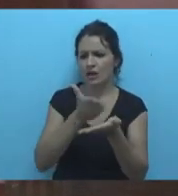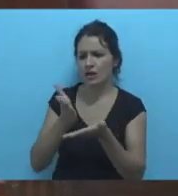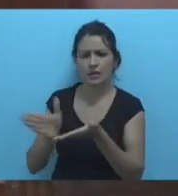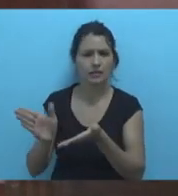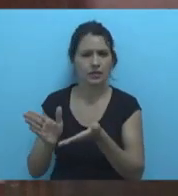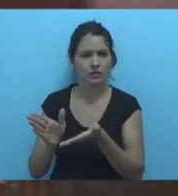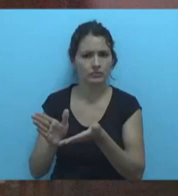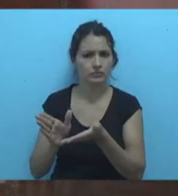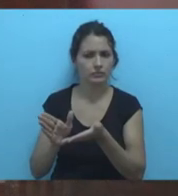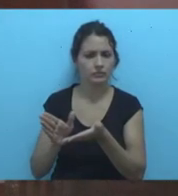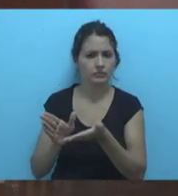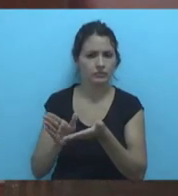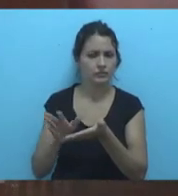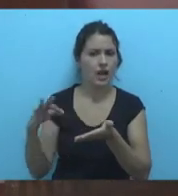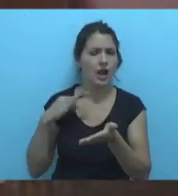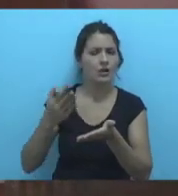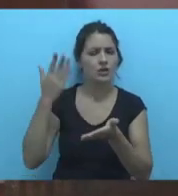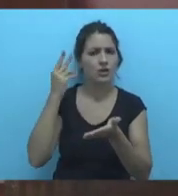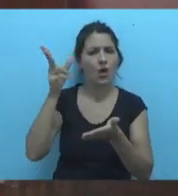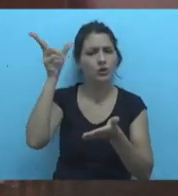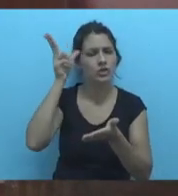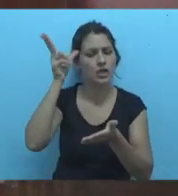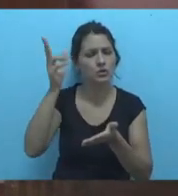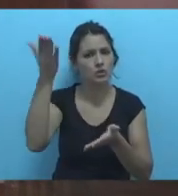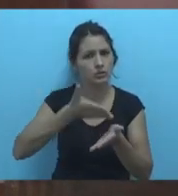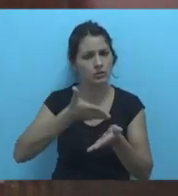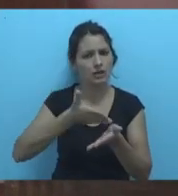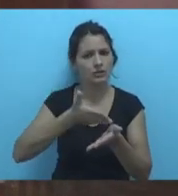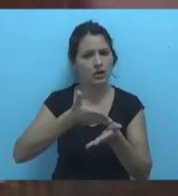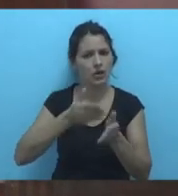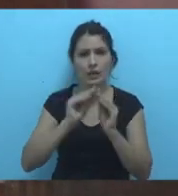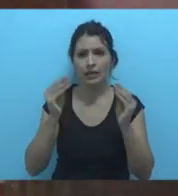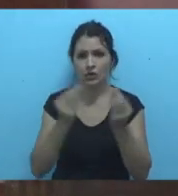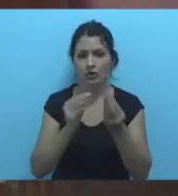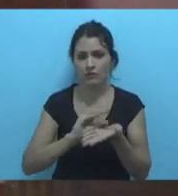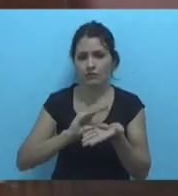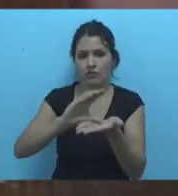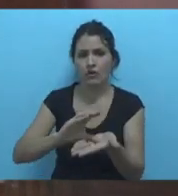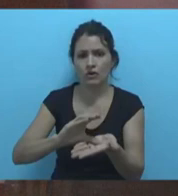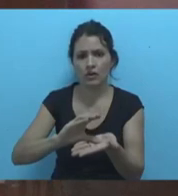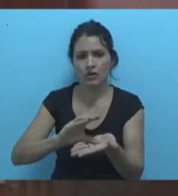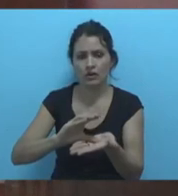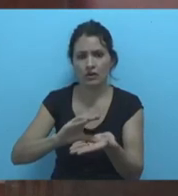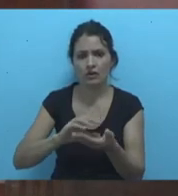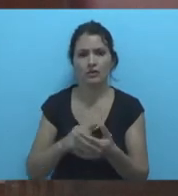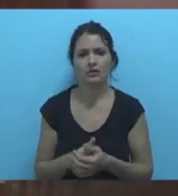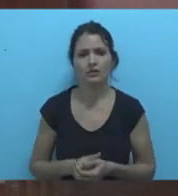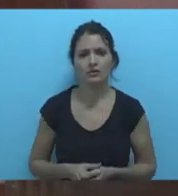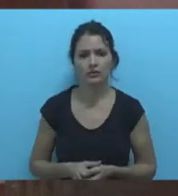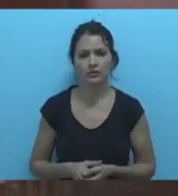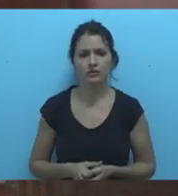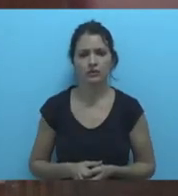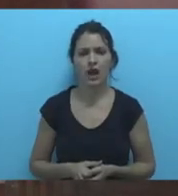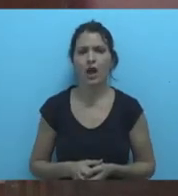anterior otorgó el 88% de los fondos del programa de fortalecimiento institucional a